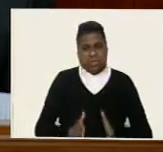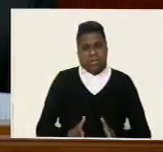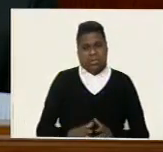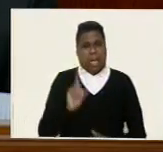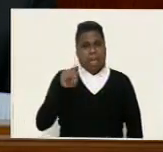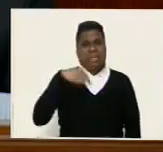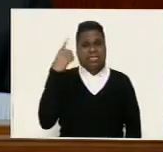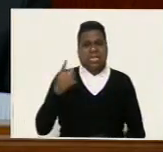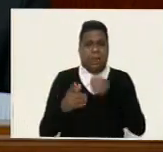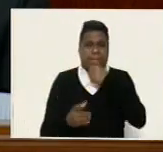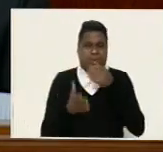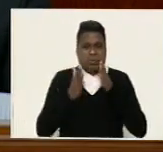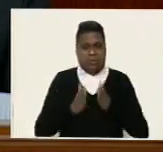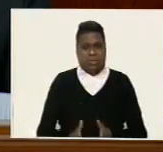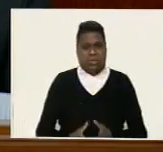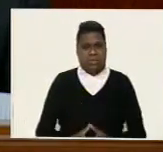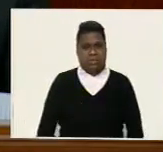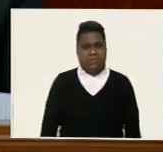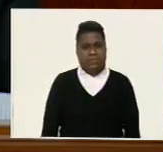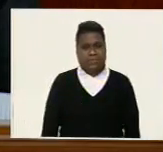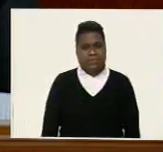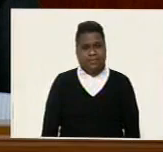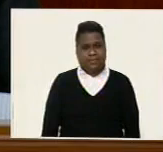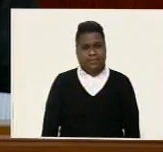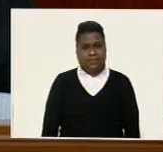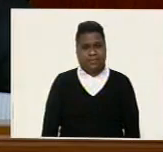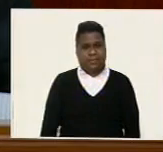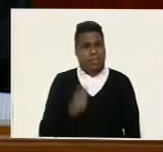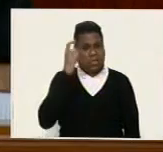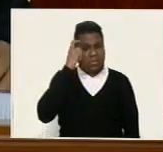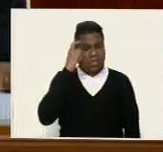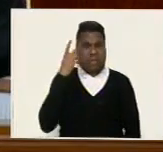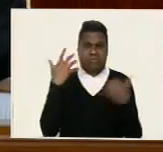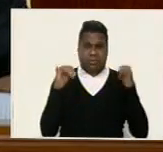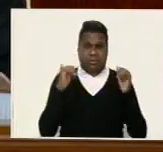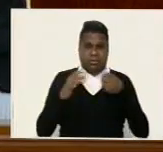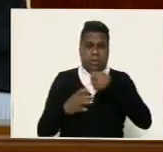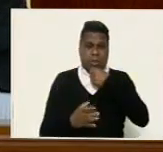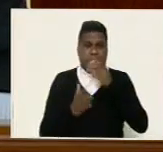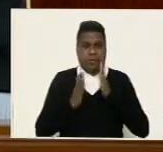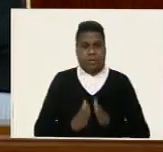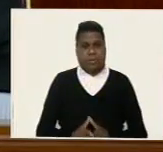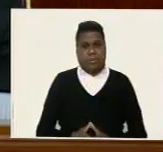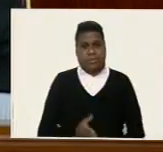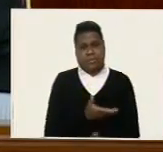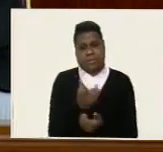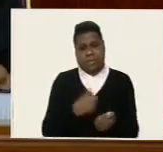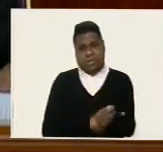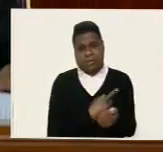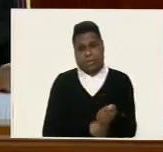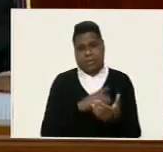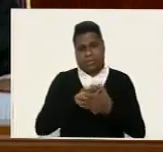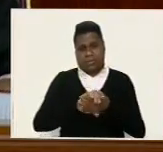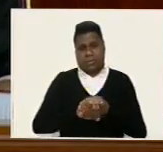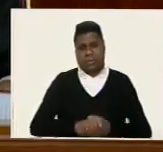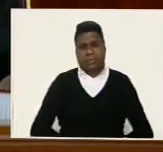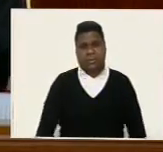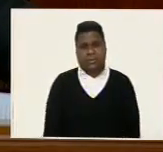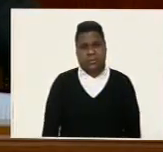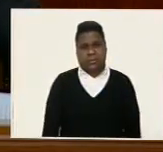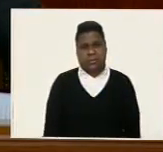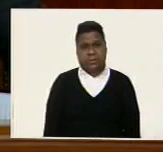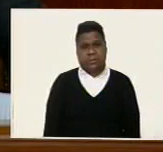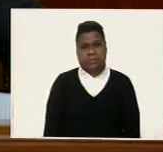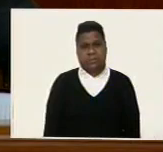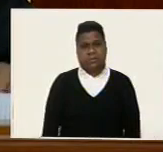día del comunicador, ¿verdad? Bueno, compañero, camaradas, hermanos, compañera, el